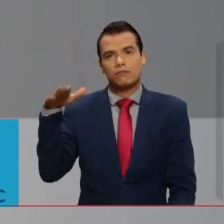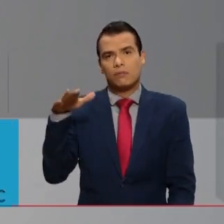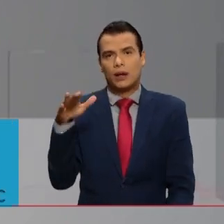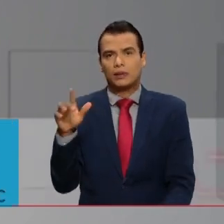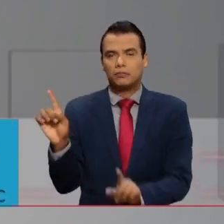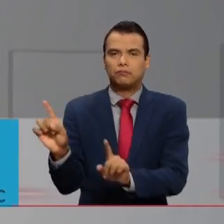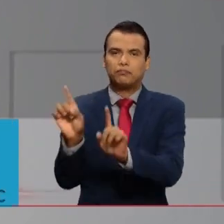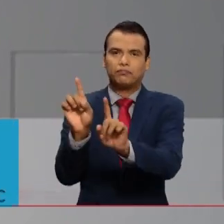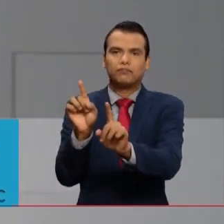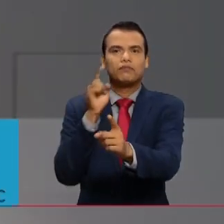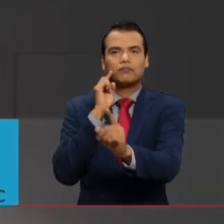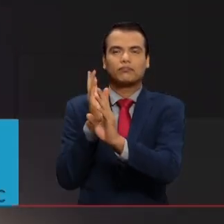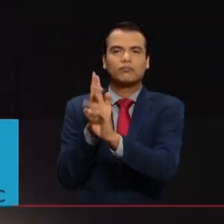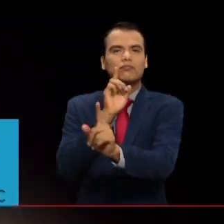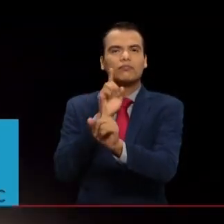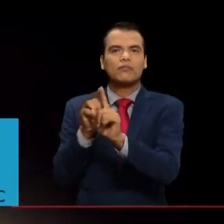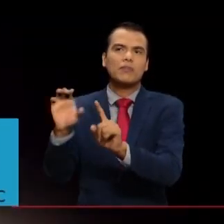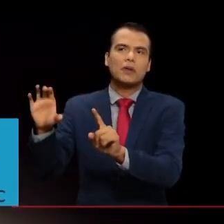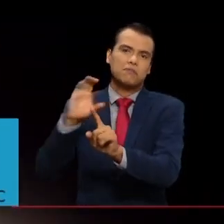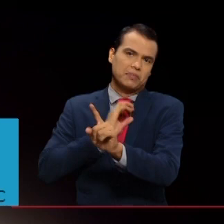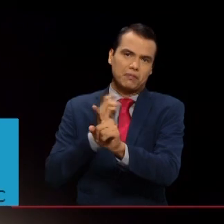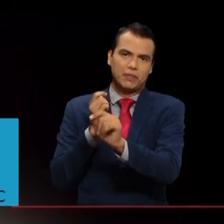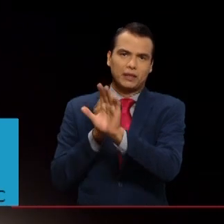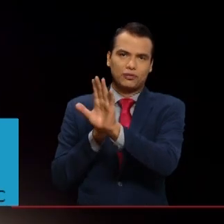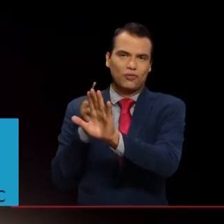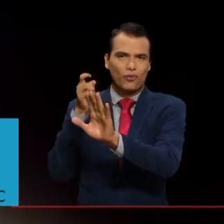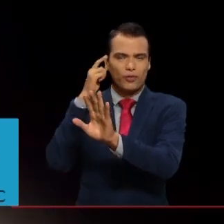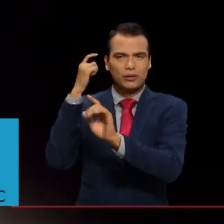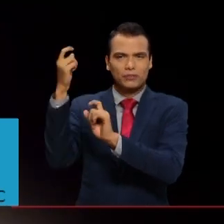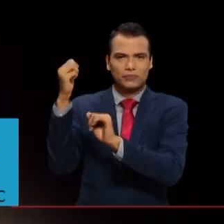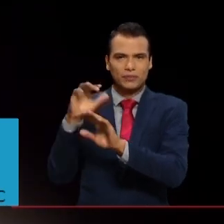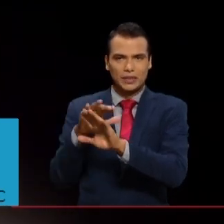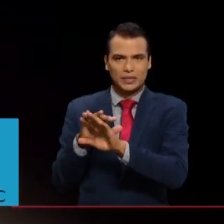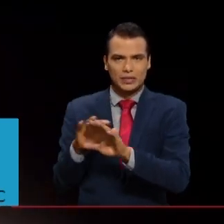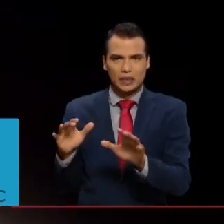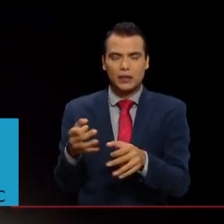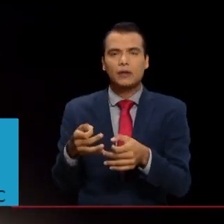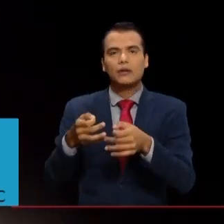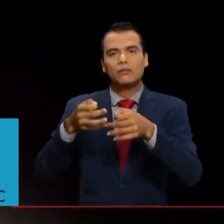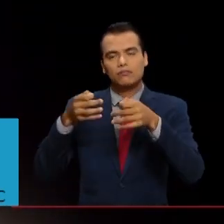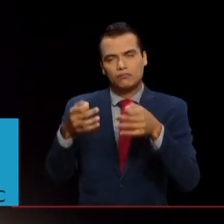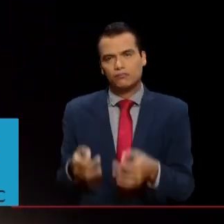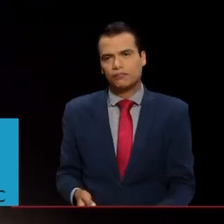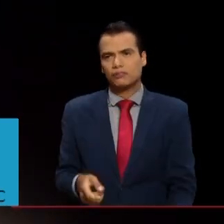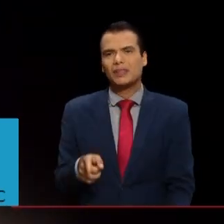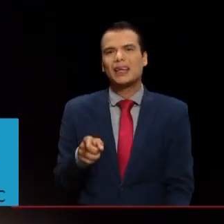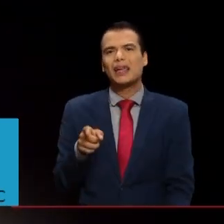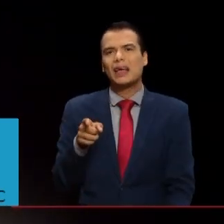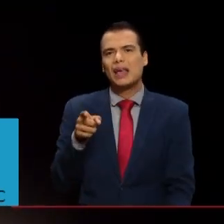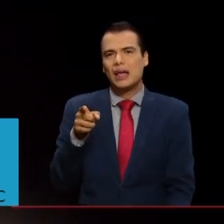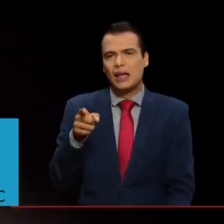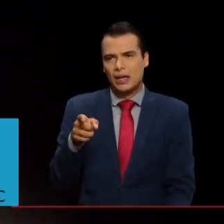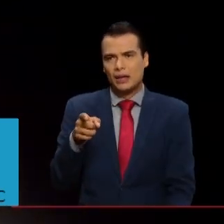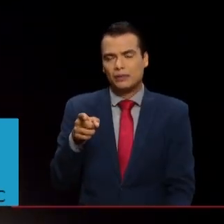medio del fuego cruzado. Pues lastimosamente nos reportan la muerte de un adulto mayor y dos heridos, entre ellos